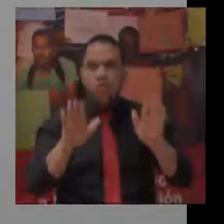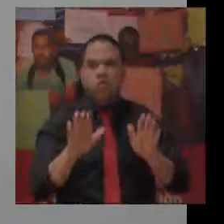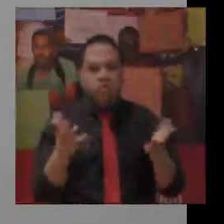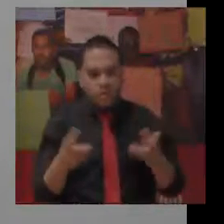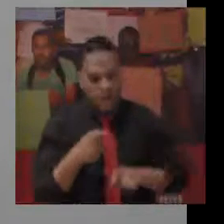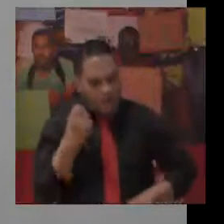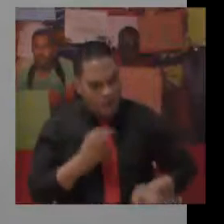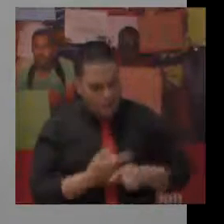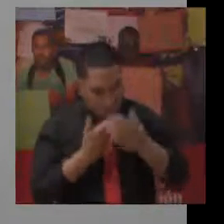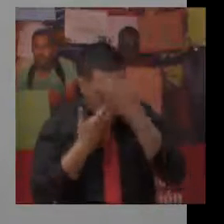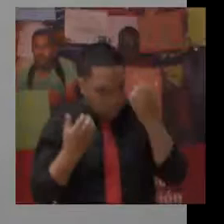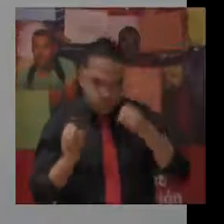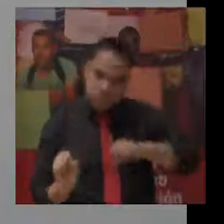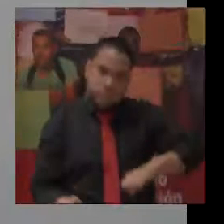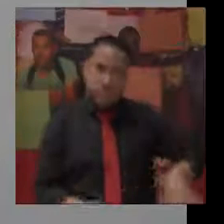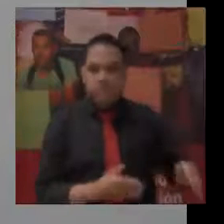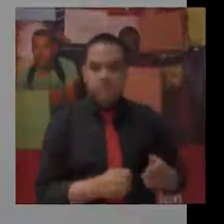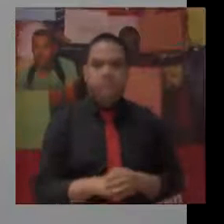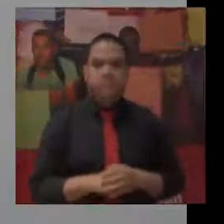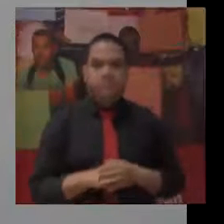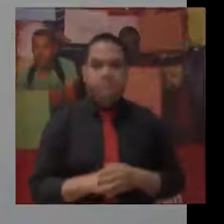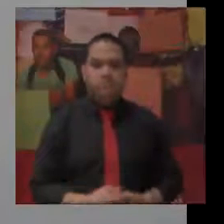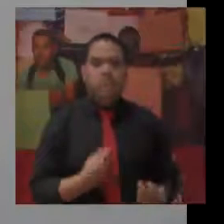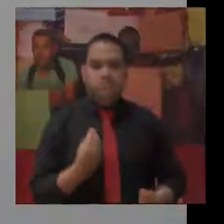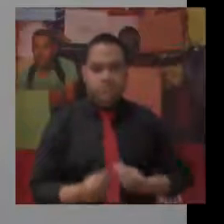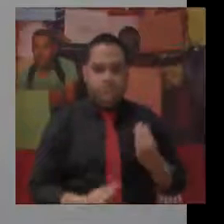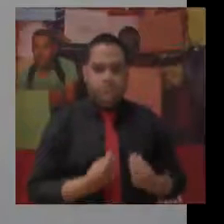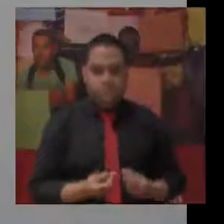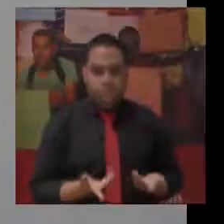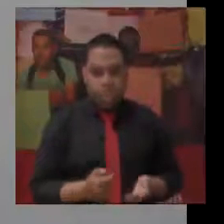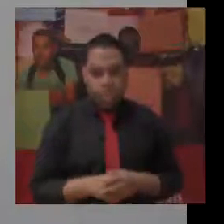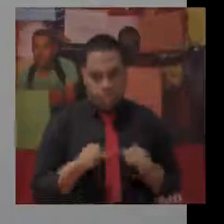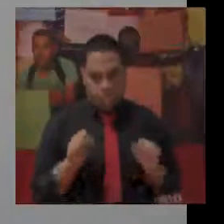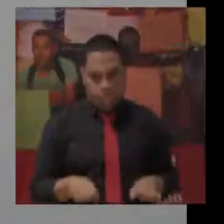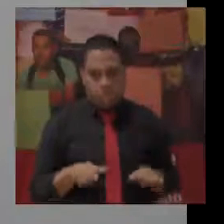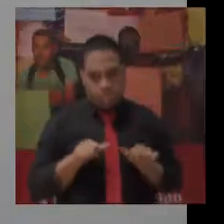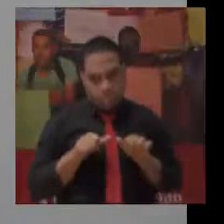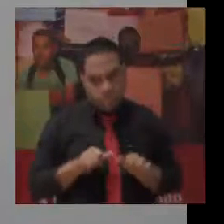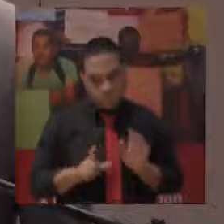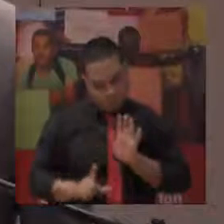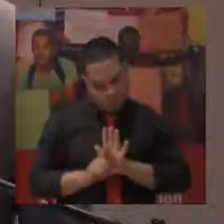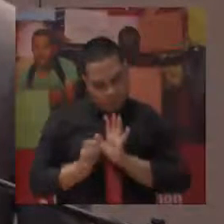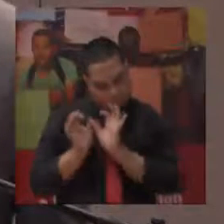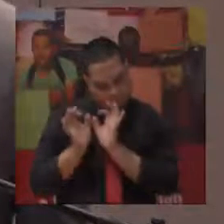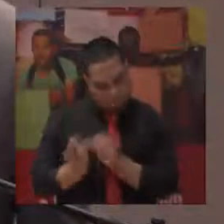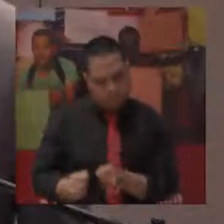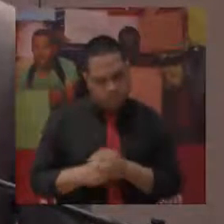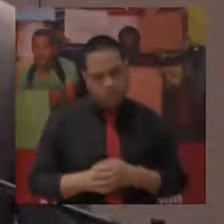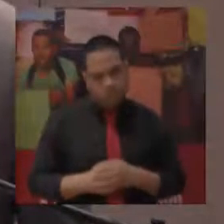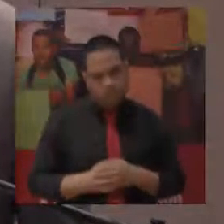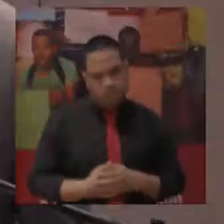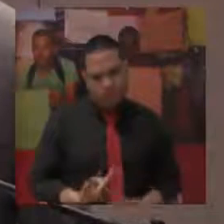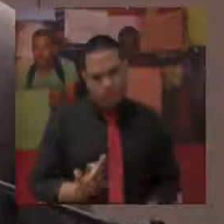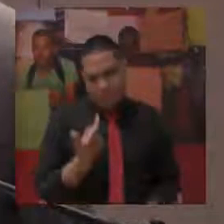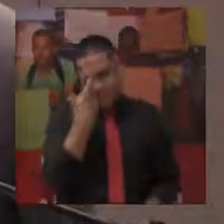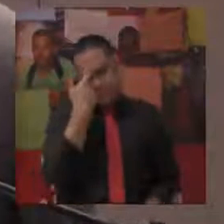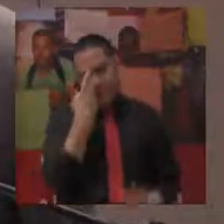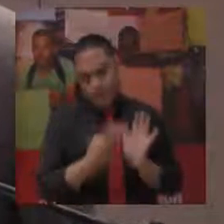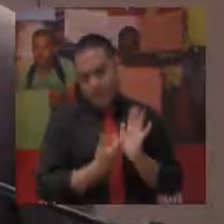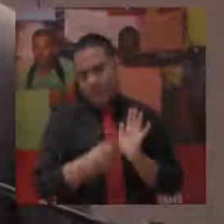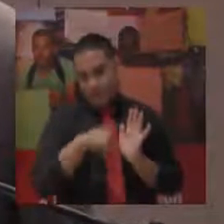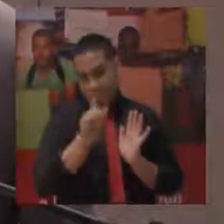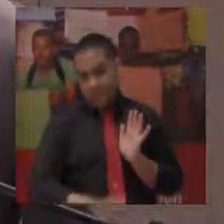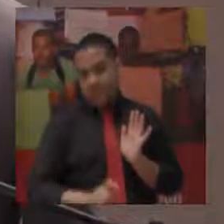los grupos armados y es uno de los principales motivos para que se sostengan en la legalidad. Por eso es uno de nuestros principales retos para el